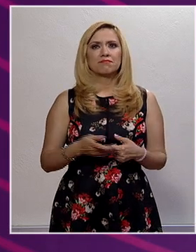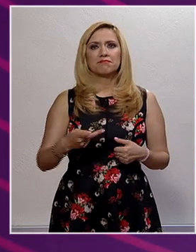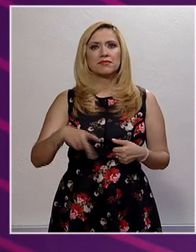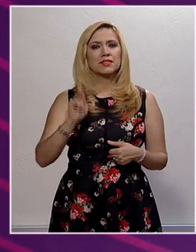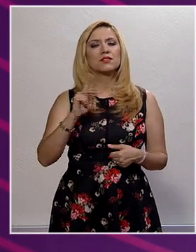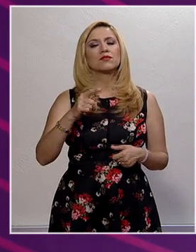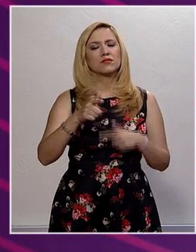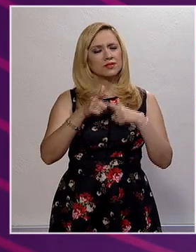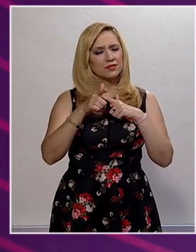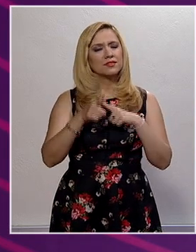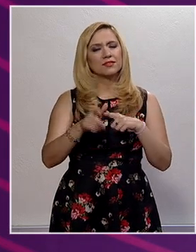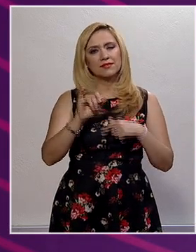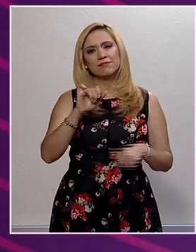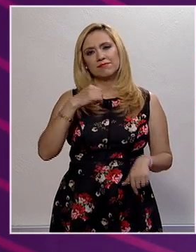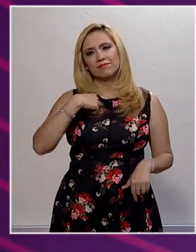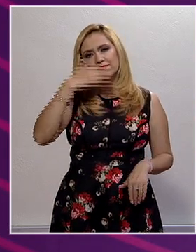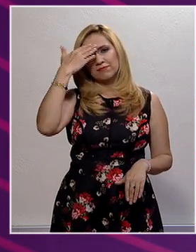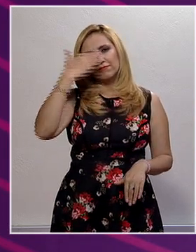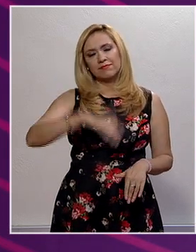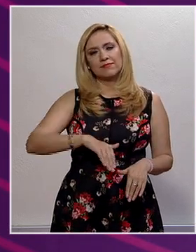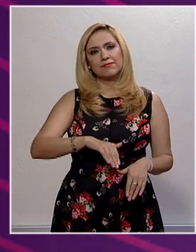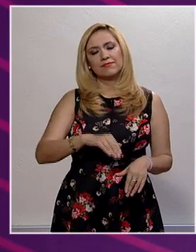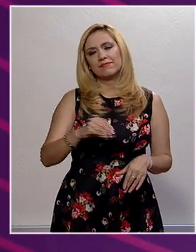Pero sí, de todas formas,